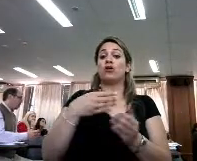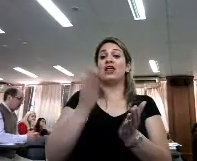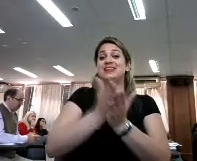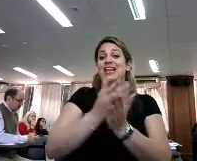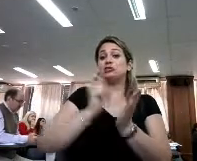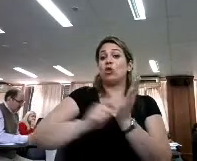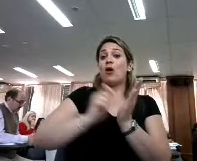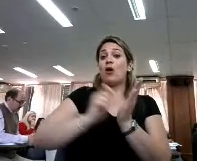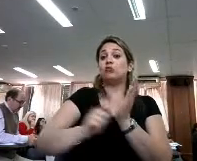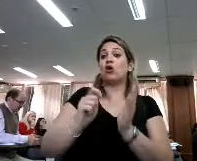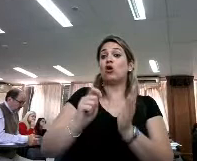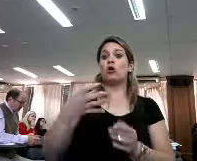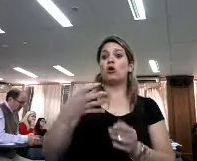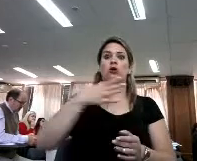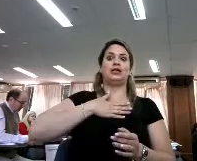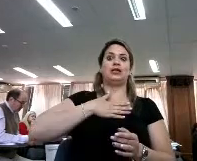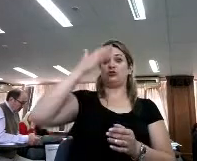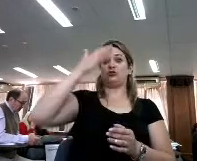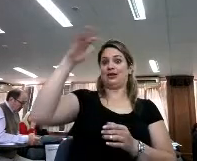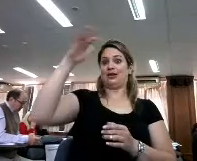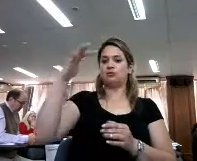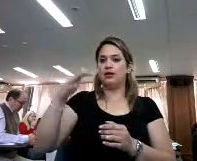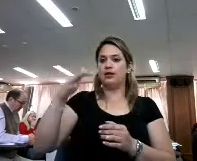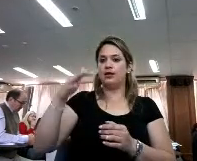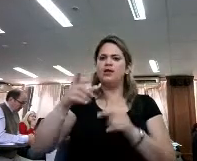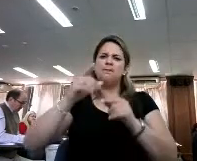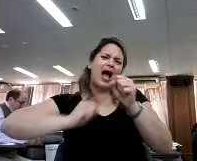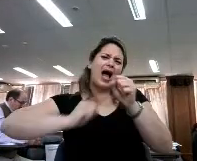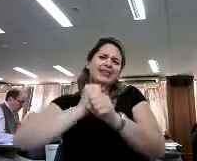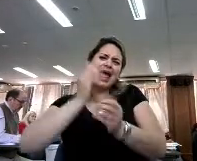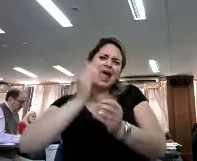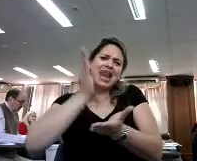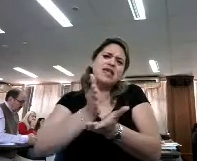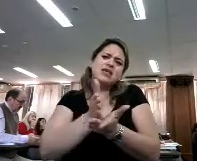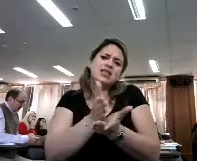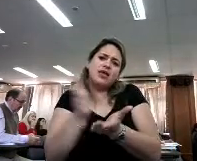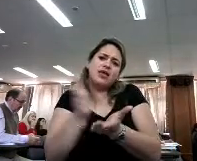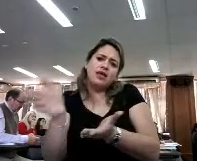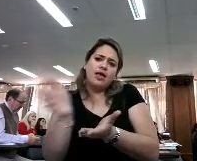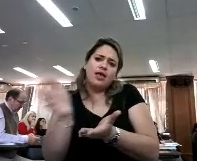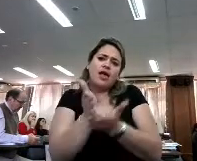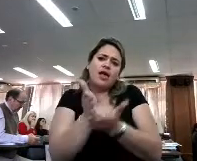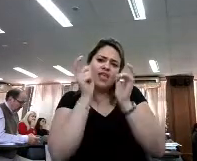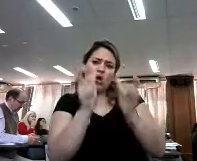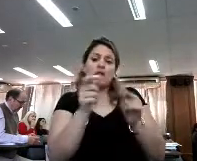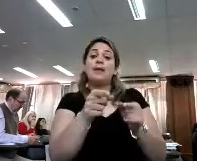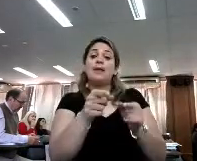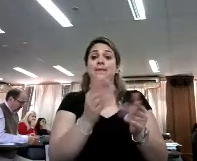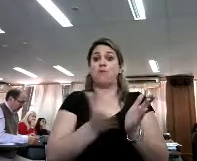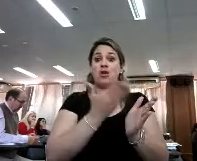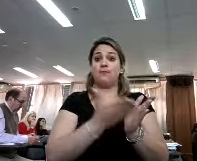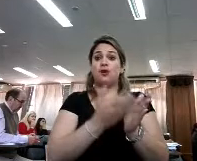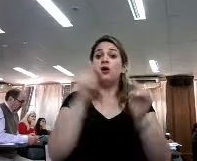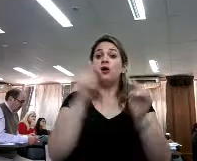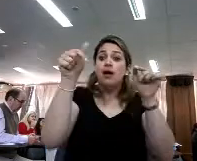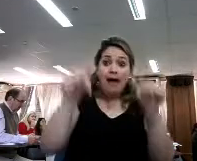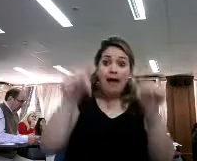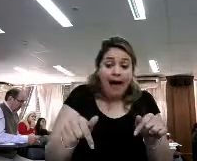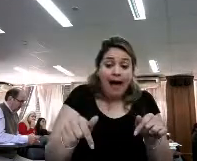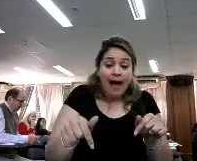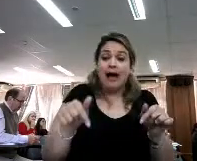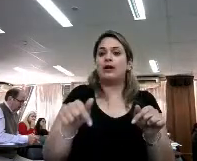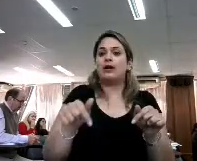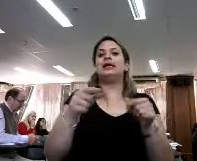intelectual, y hasta dónde llega la capacidad de el titular de controlar su libro. Pues hoy efectivamente esa es